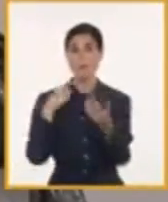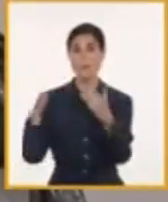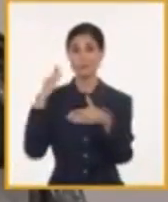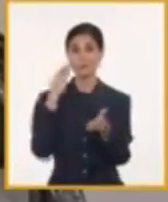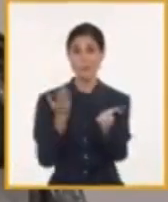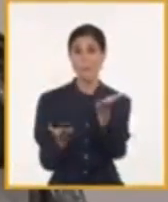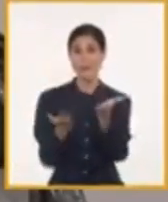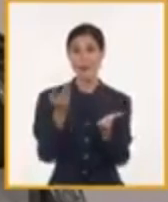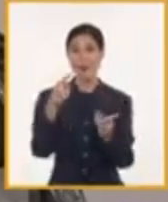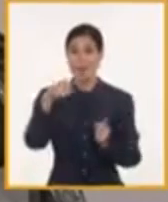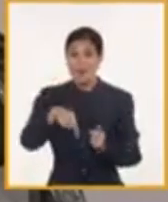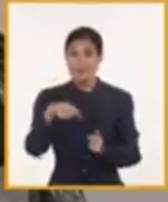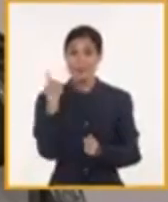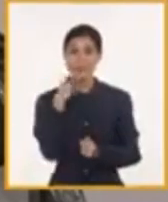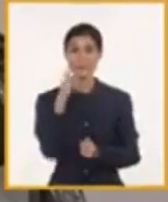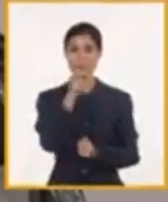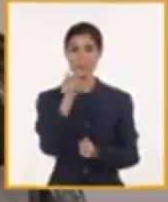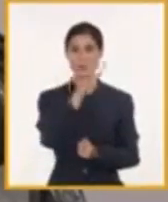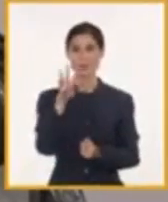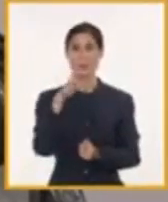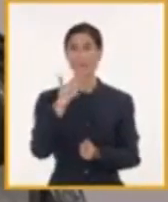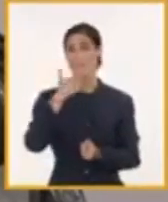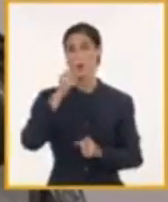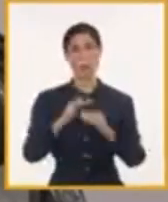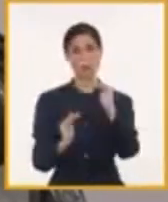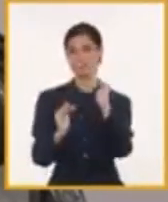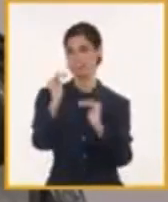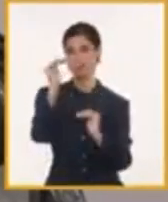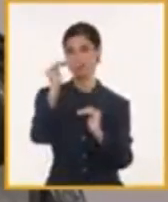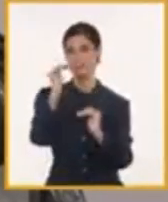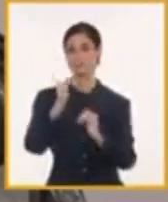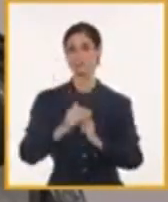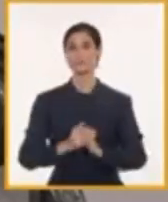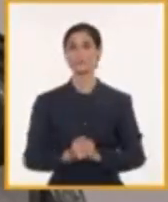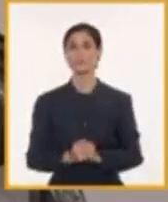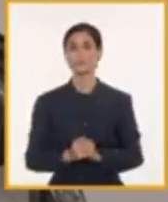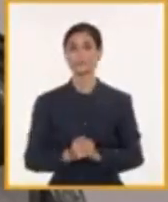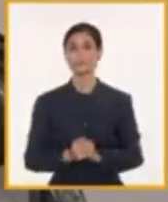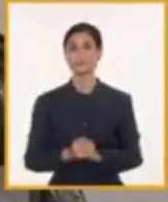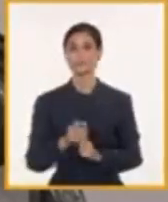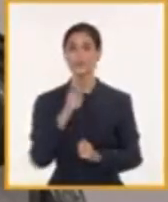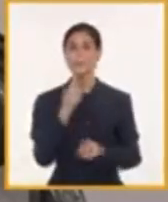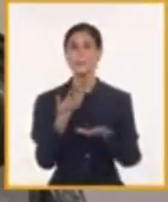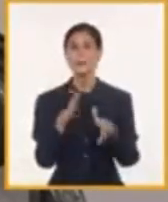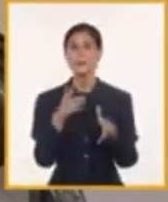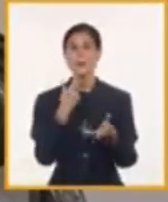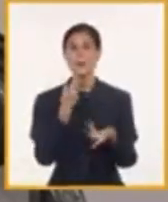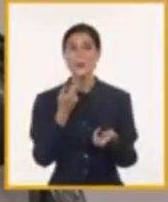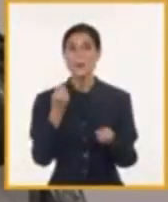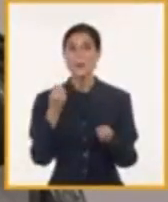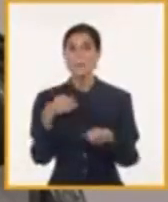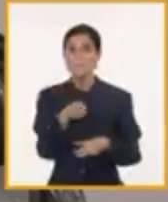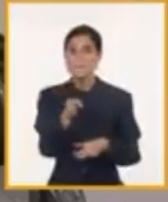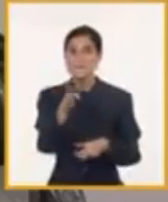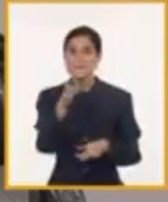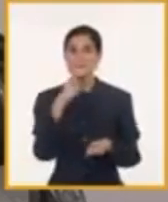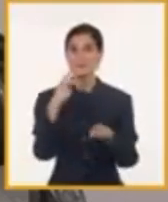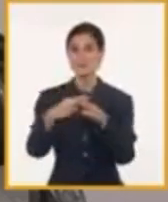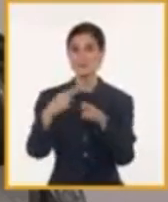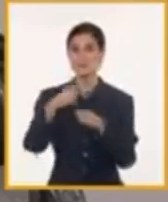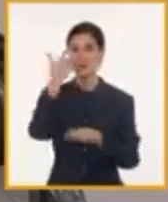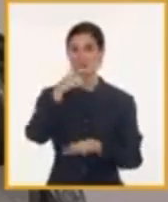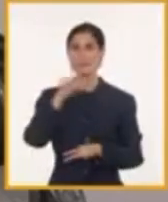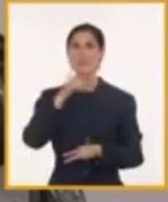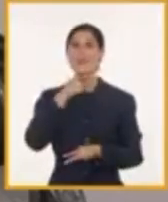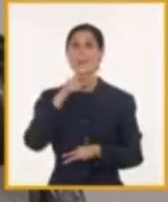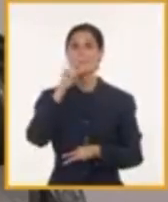está limitando hoy para poder crecer y llegar a ese potencial de alevines? La disponibilidad de estanques de tierra con las que